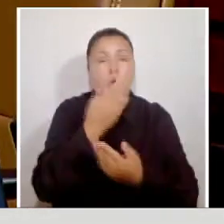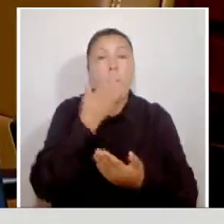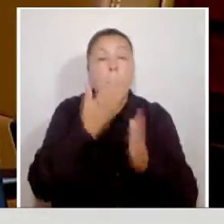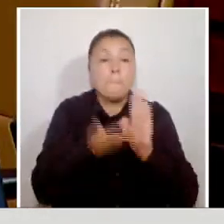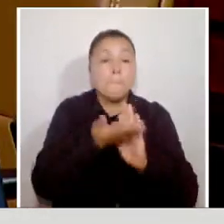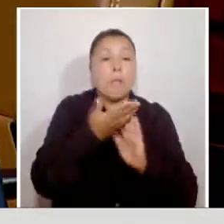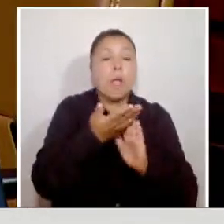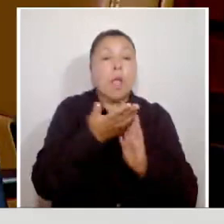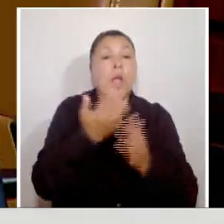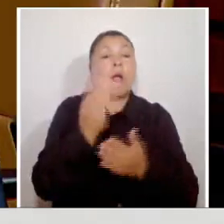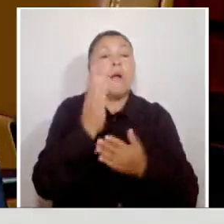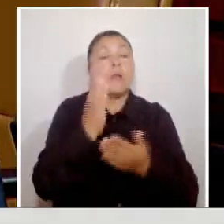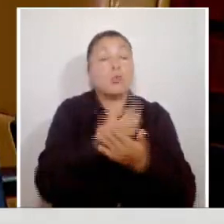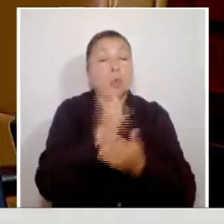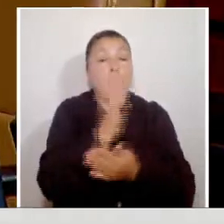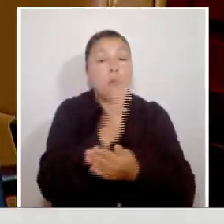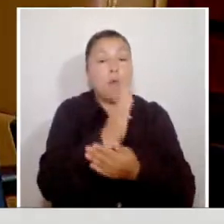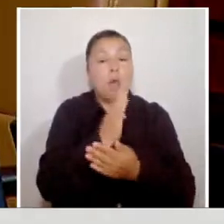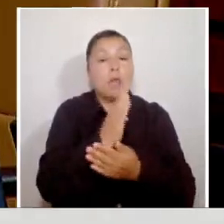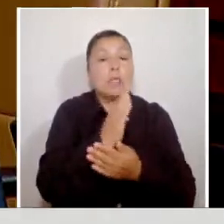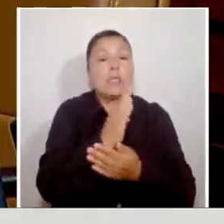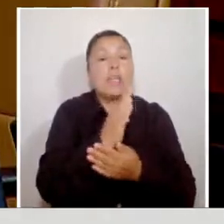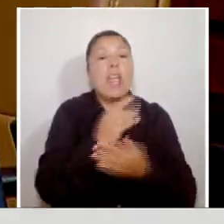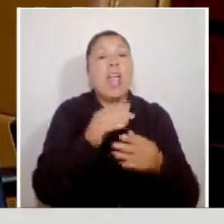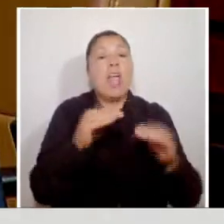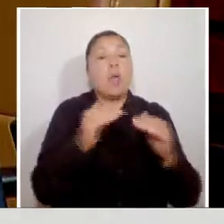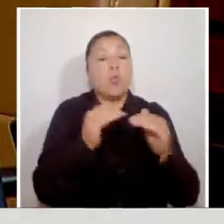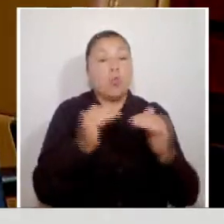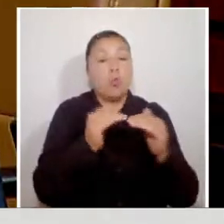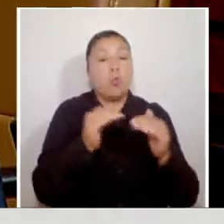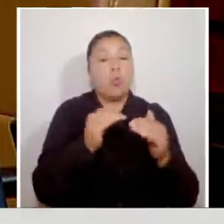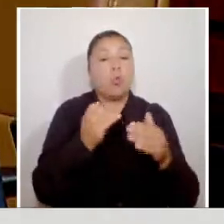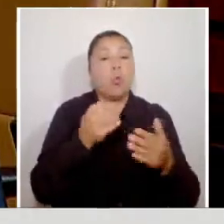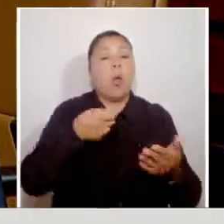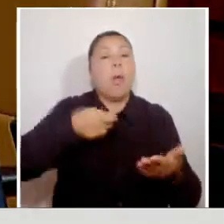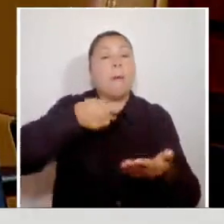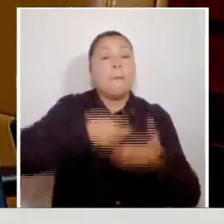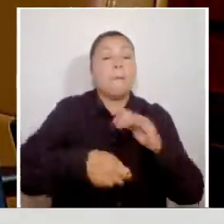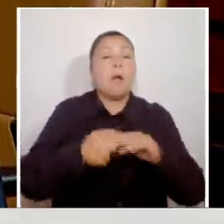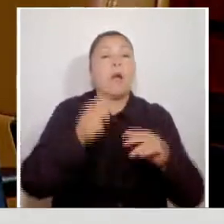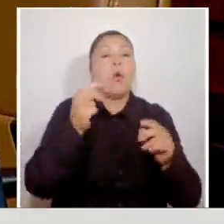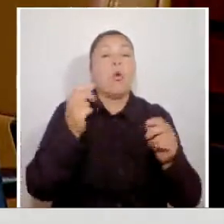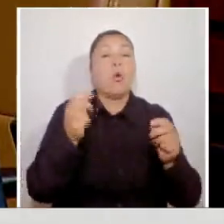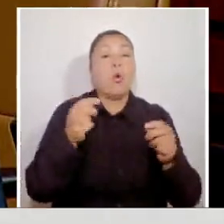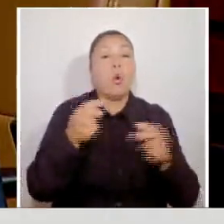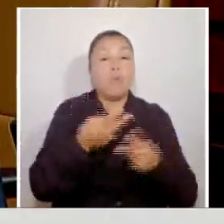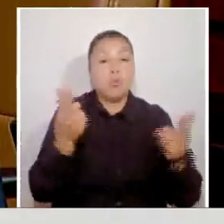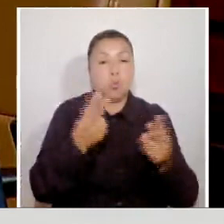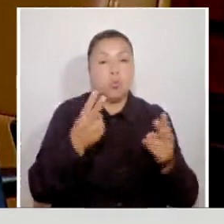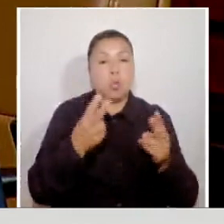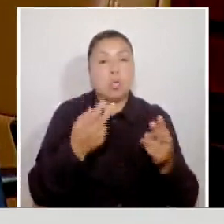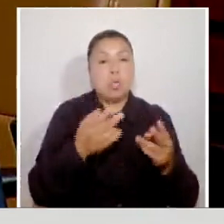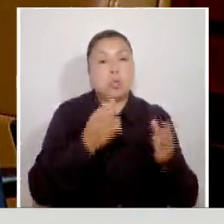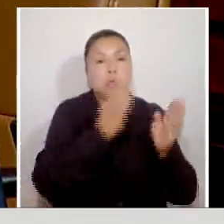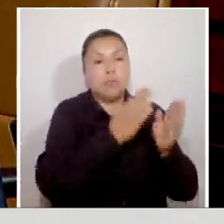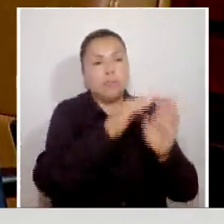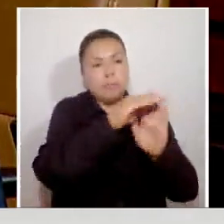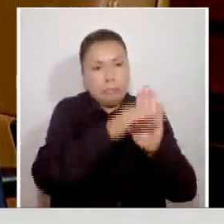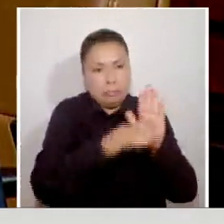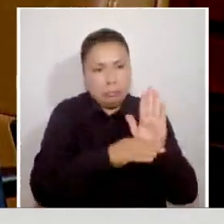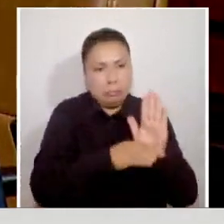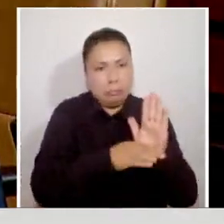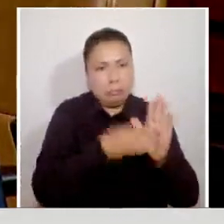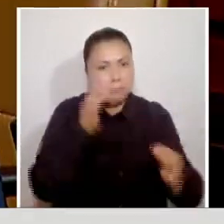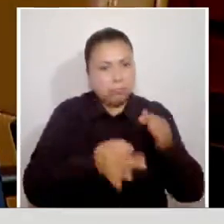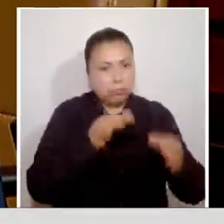sueldo base que está contenido en la homologación a las rentas mínimas del sector público por categoría situación que nos parece toda justicia y permite dejar de